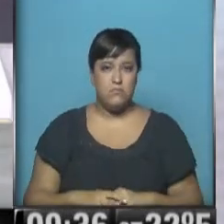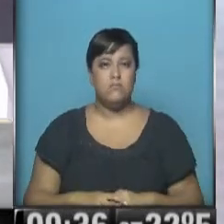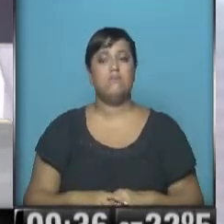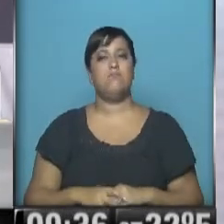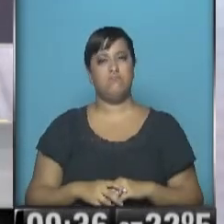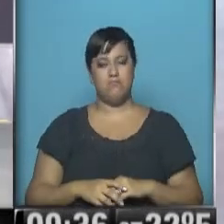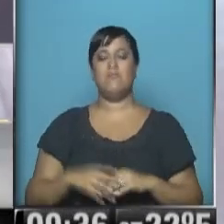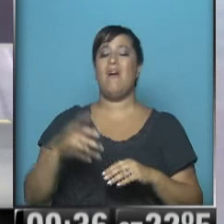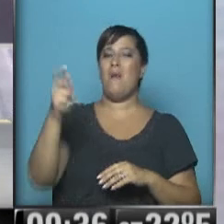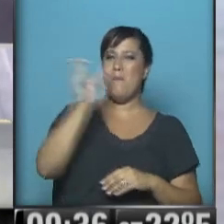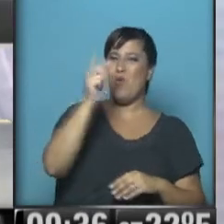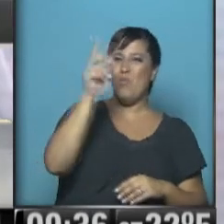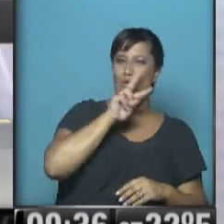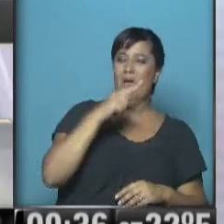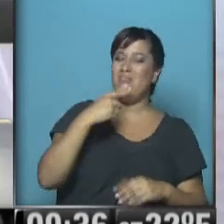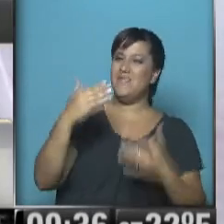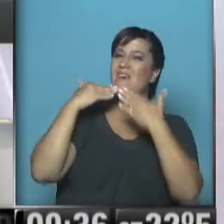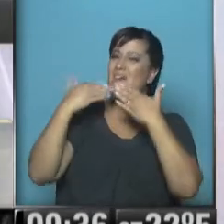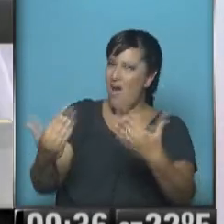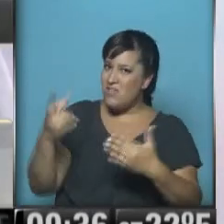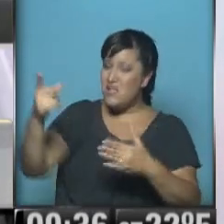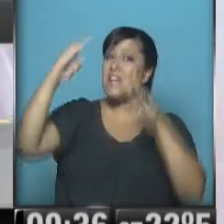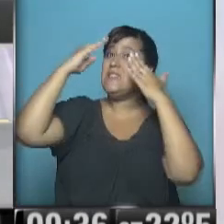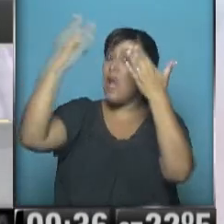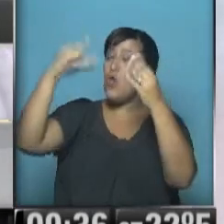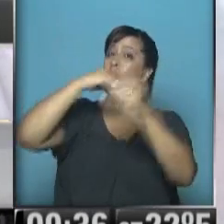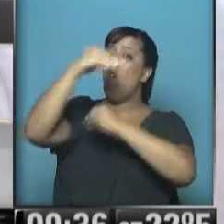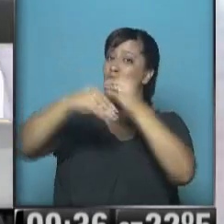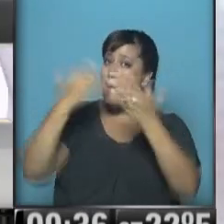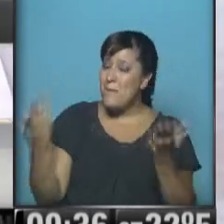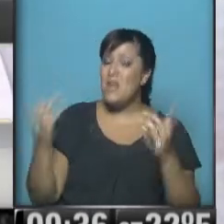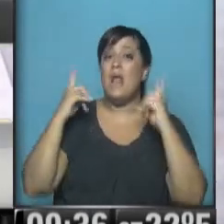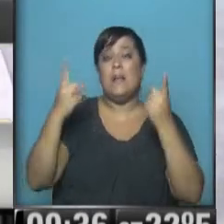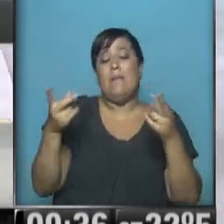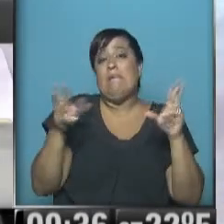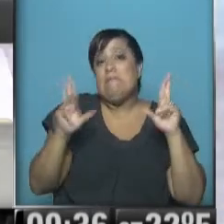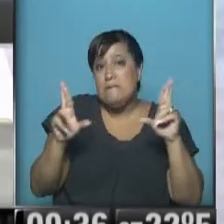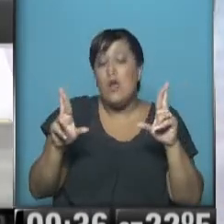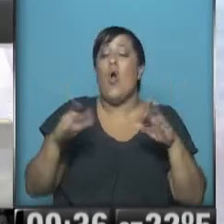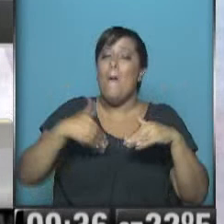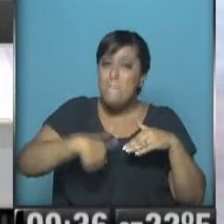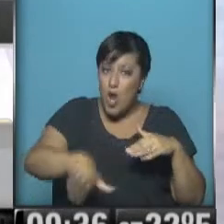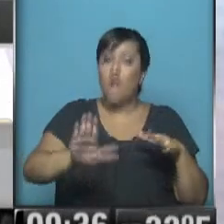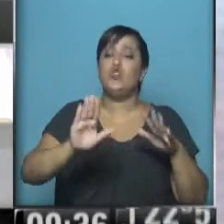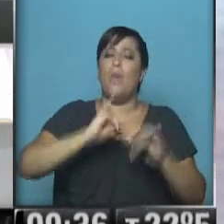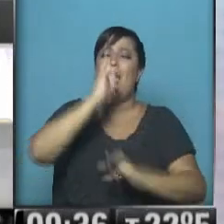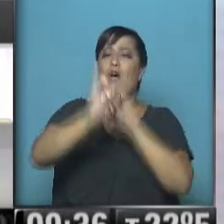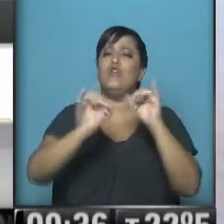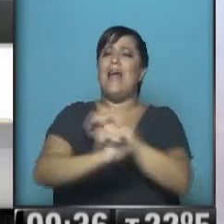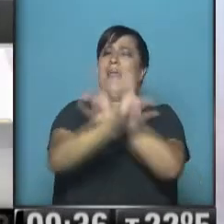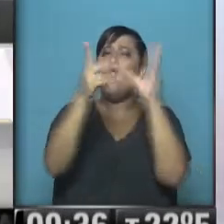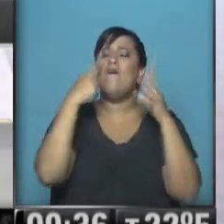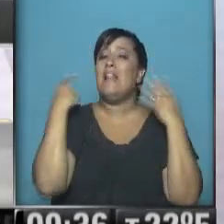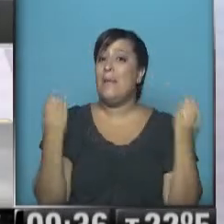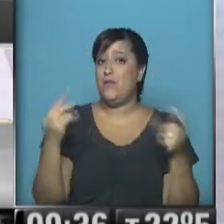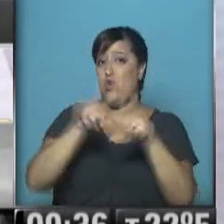Agustina, agradecemos muchísimo esta comunicación, enviamos saludos a tu familia y bueno, rogamos por el pronto esclarecimiento de lo ocurrido con tu hermana